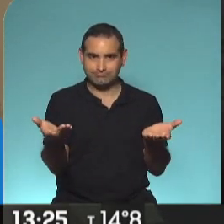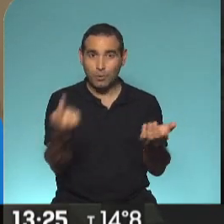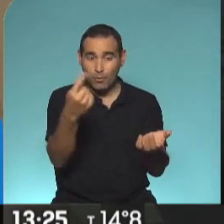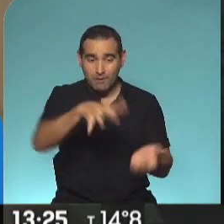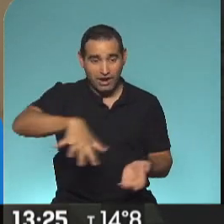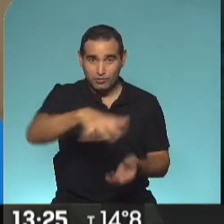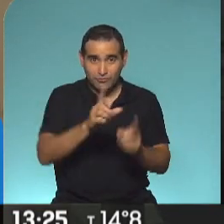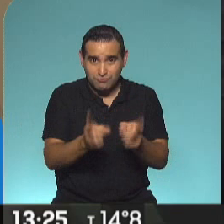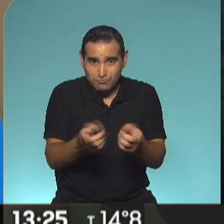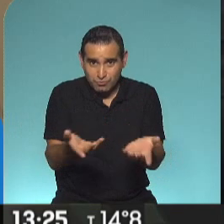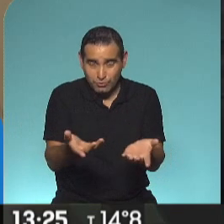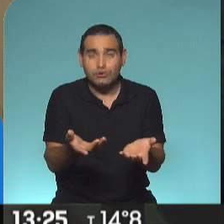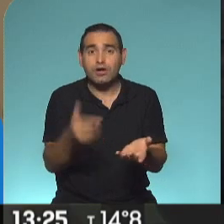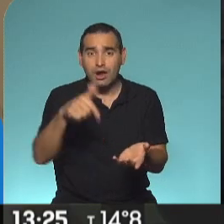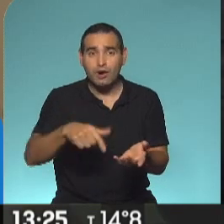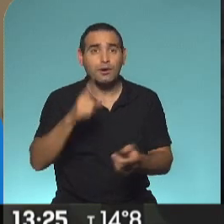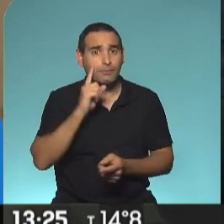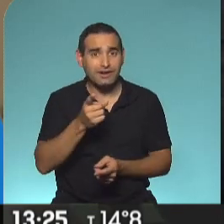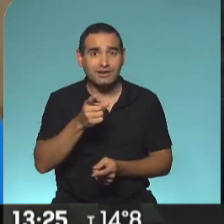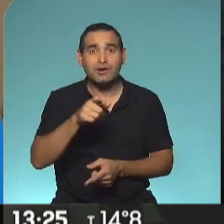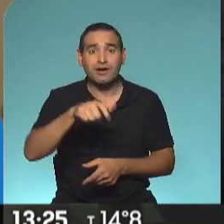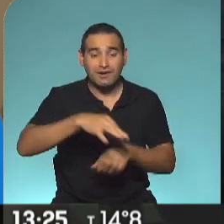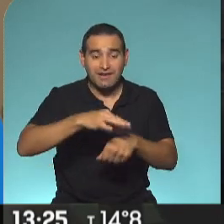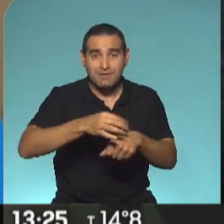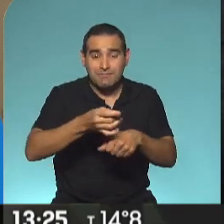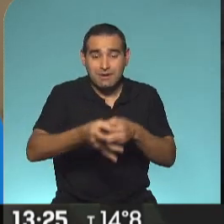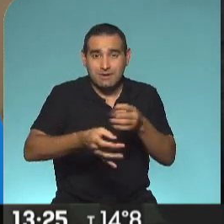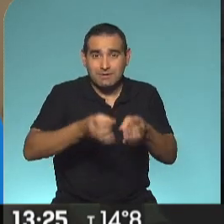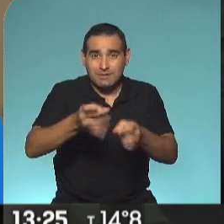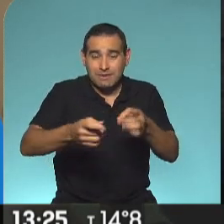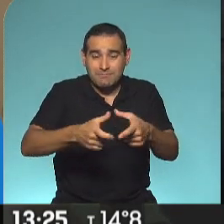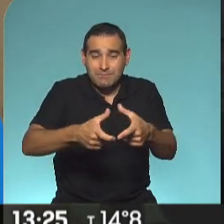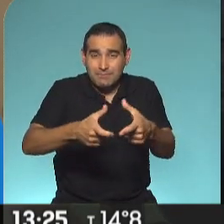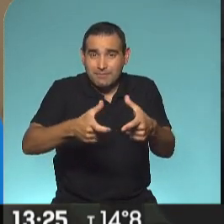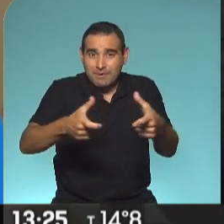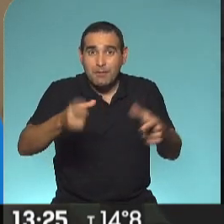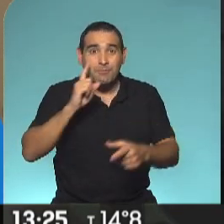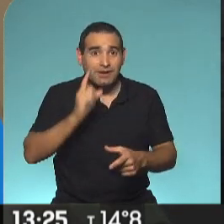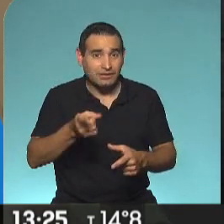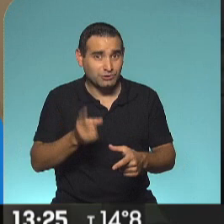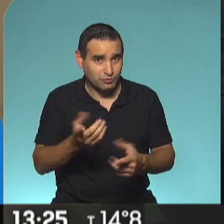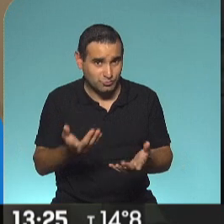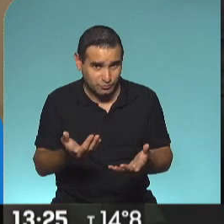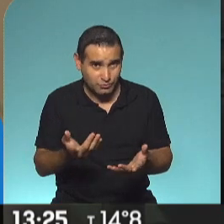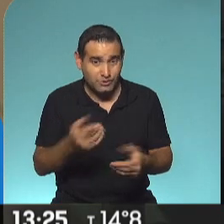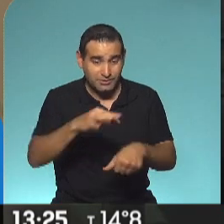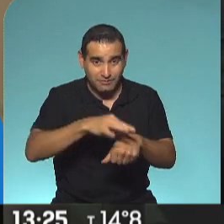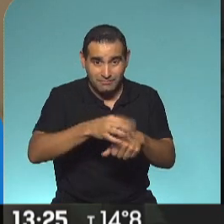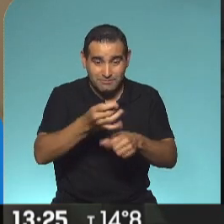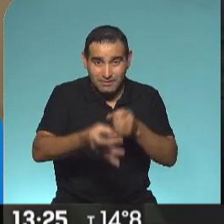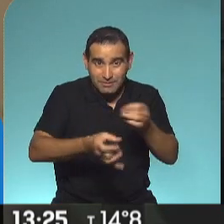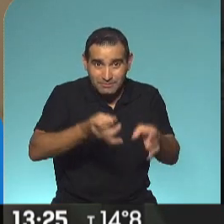Y el riesgo de la expansión de la pandemia y cuánto incide en ese